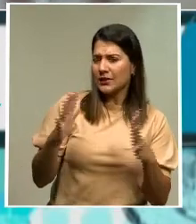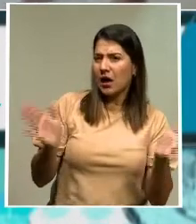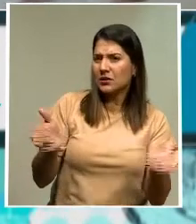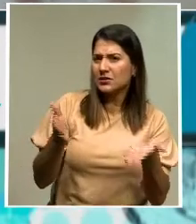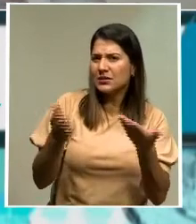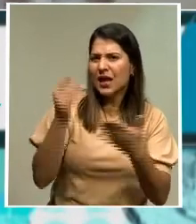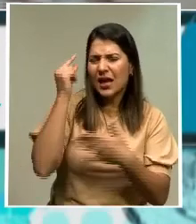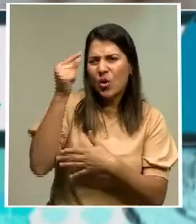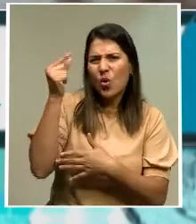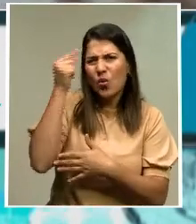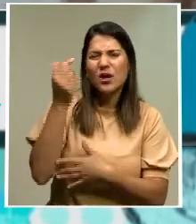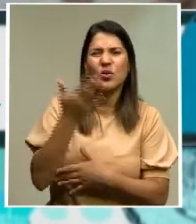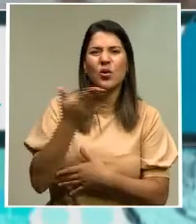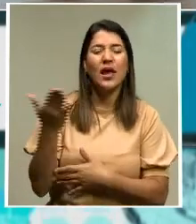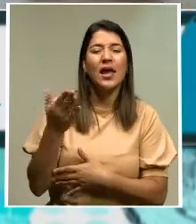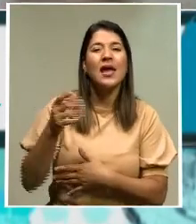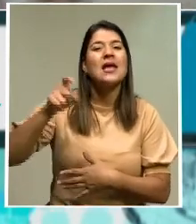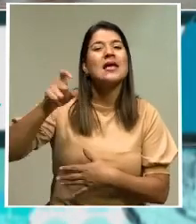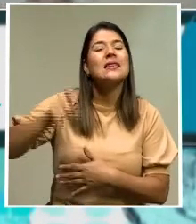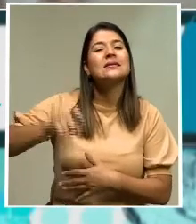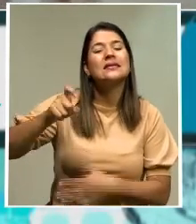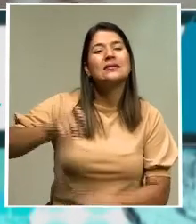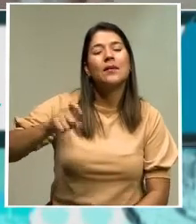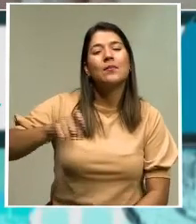gobierno, es un tema de,